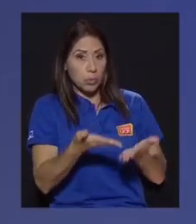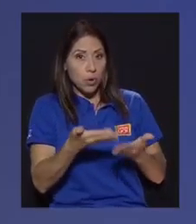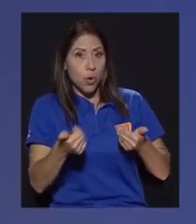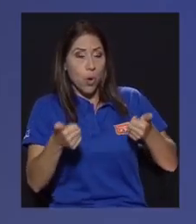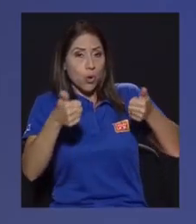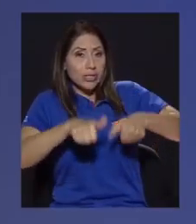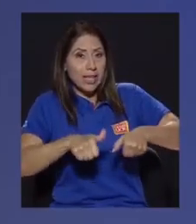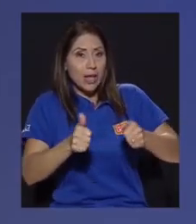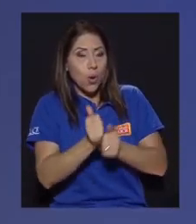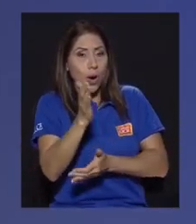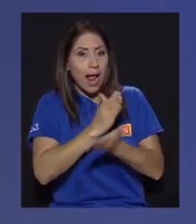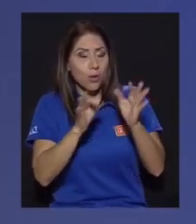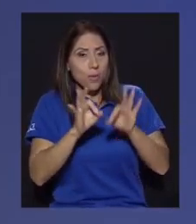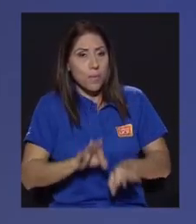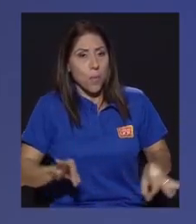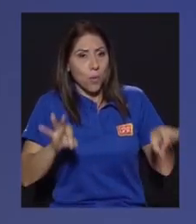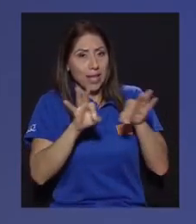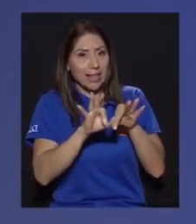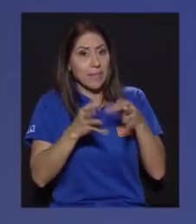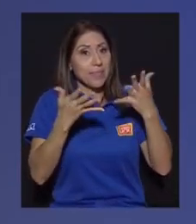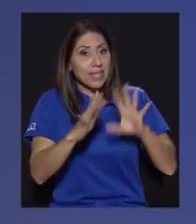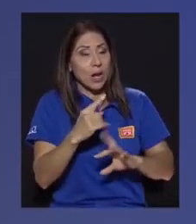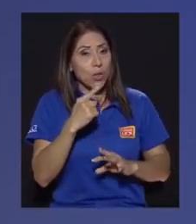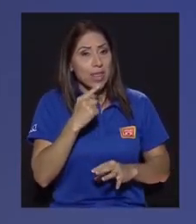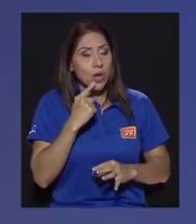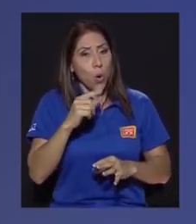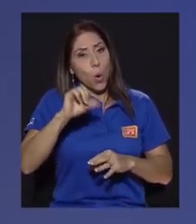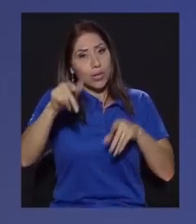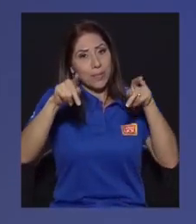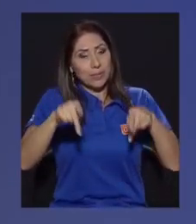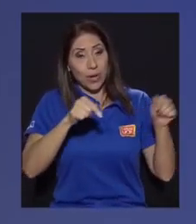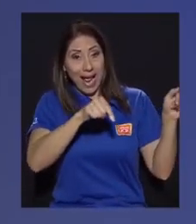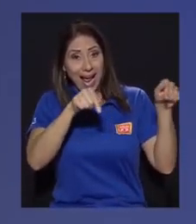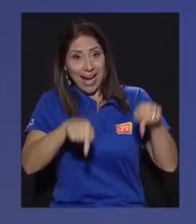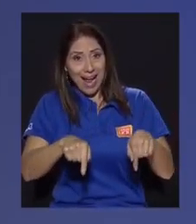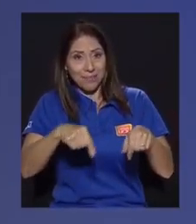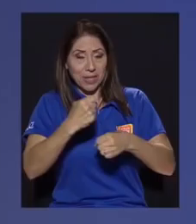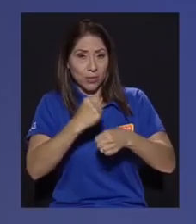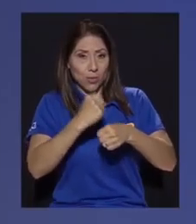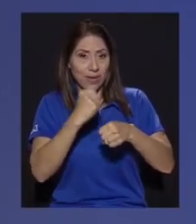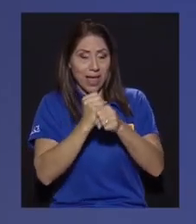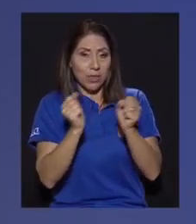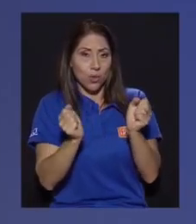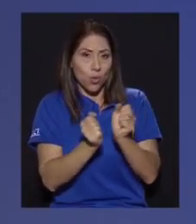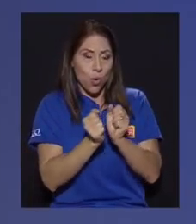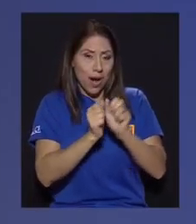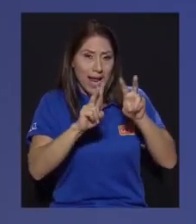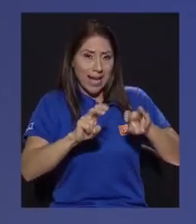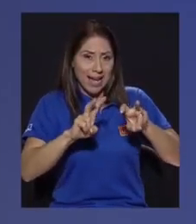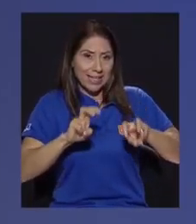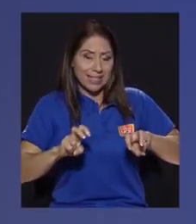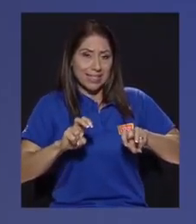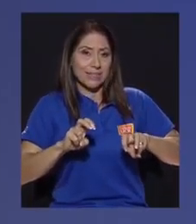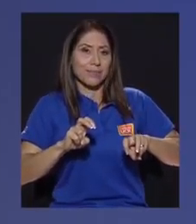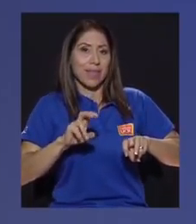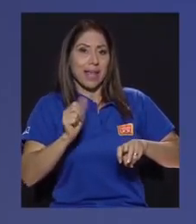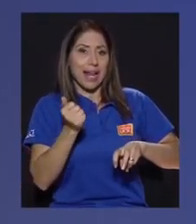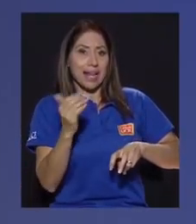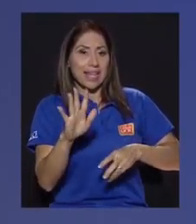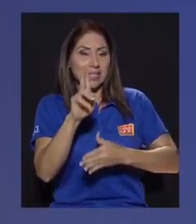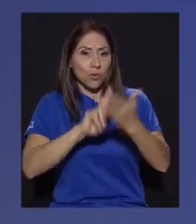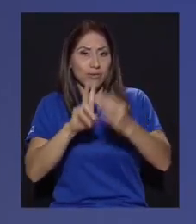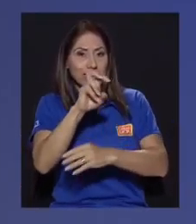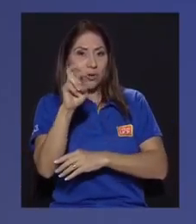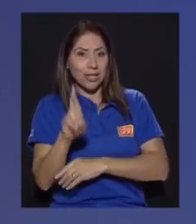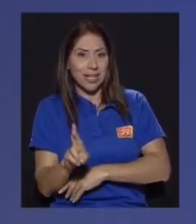lo mencionó alguien que esto acá de trabajo con nosotros y análisis en canal 15 universidad de costa rica que fue manuel ventura que decía que